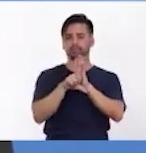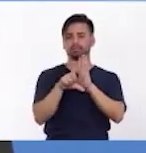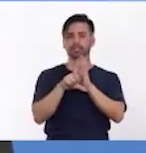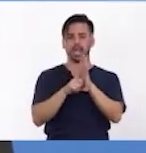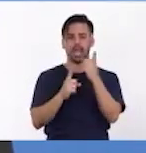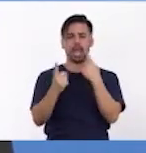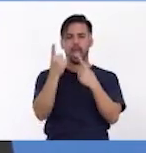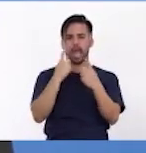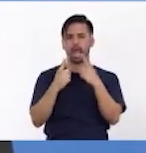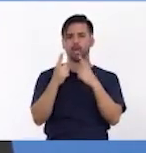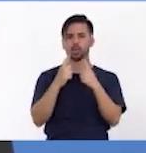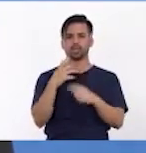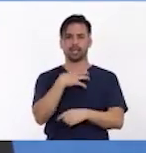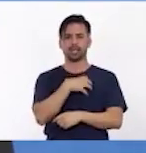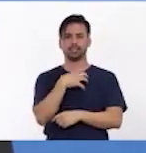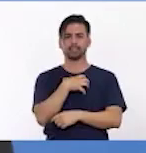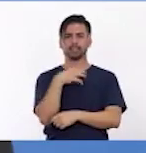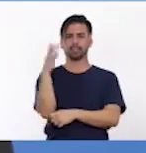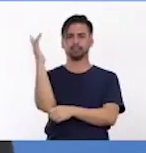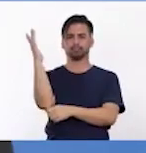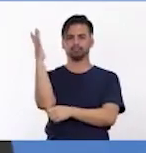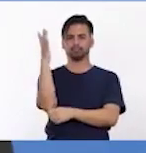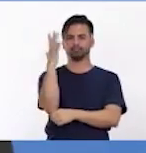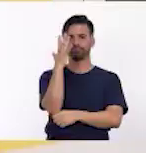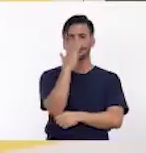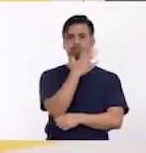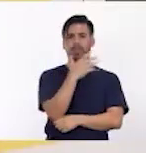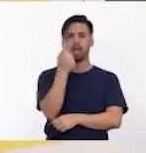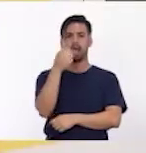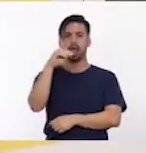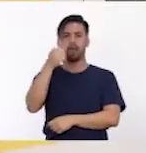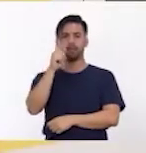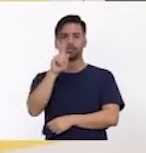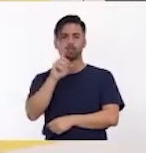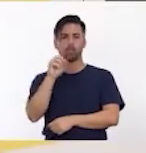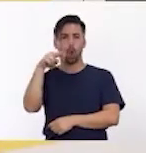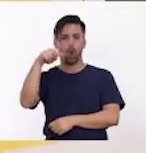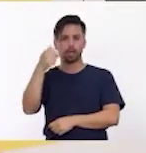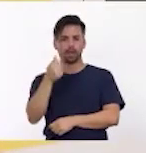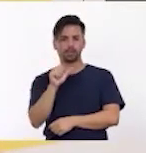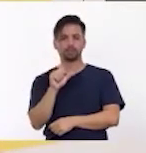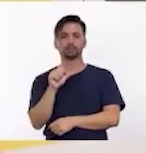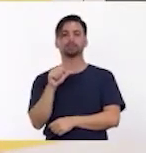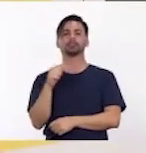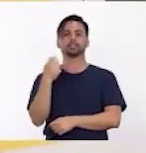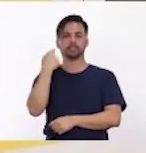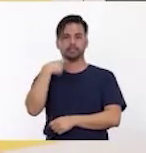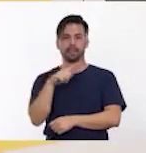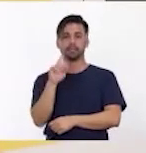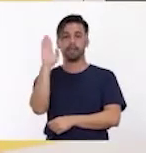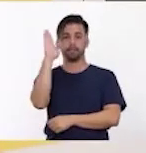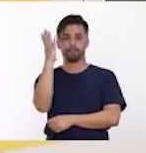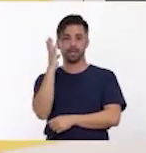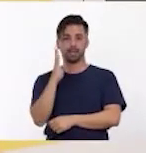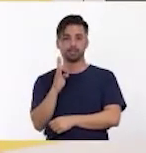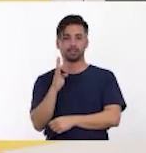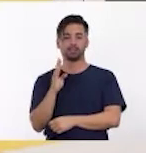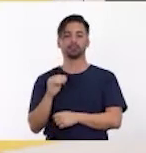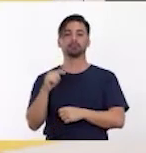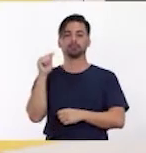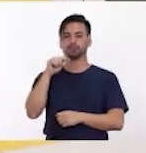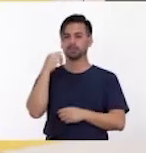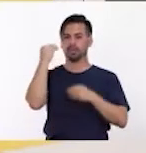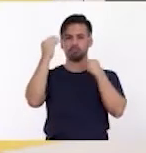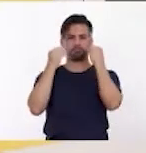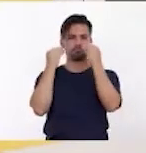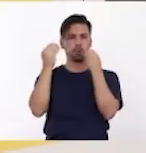de esta selva. Sin embargo, aquí Brasil, en la parte que le corresponde, ninguna preocupación. No le importan